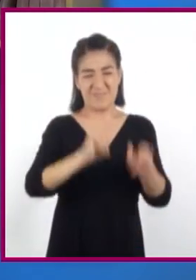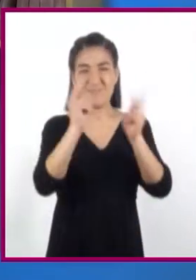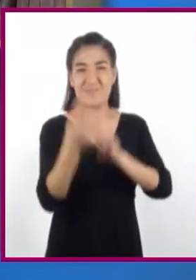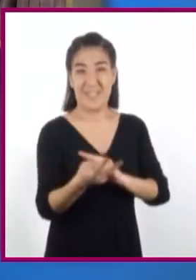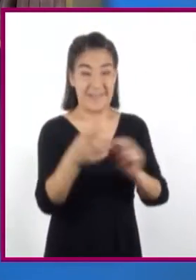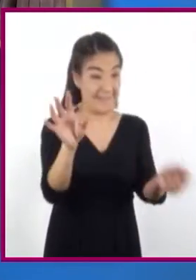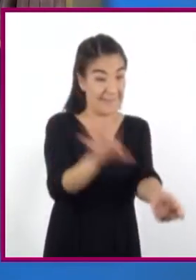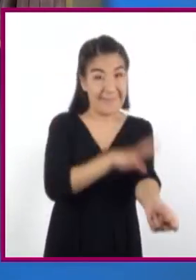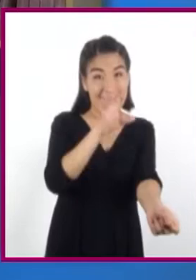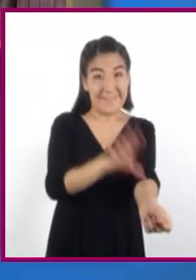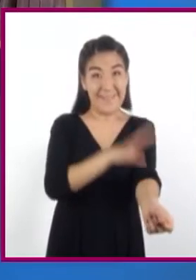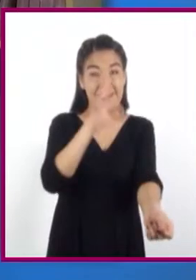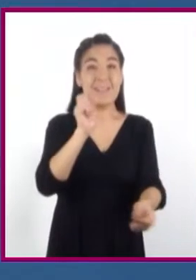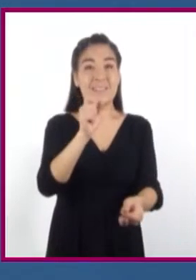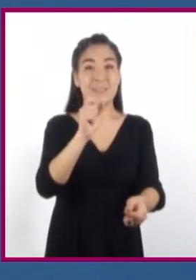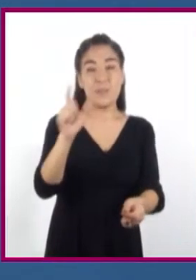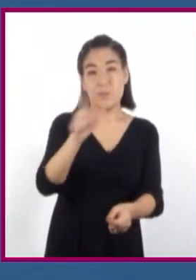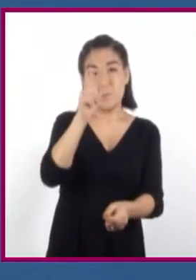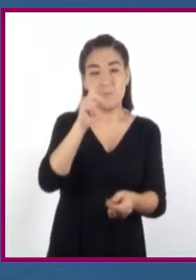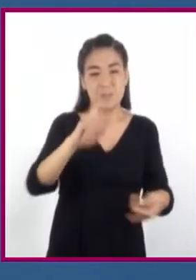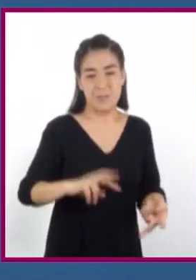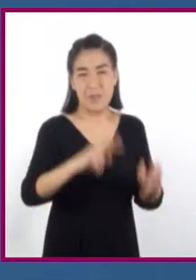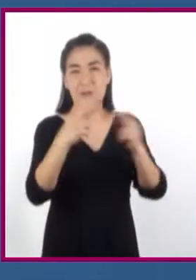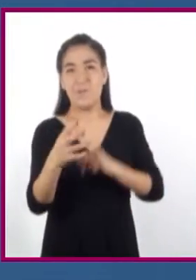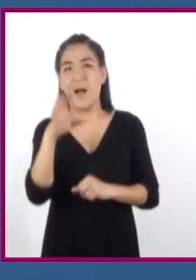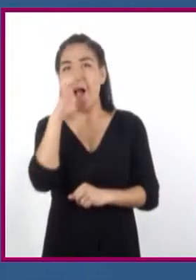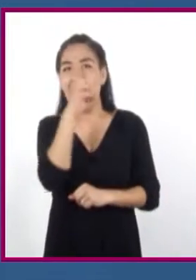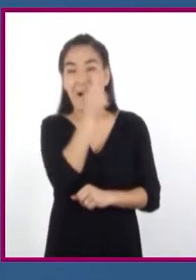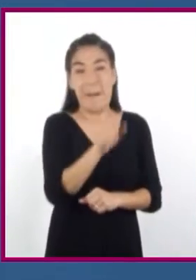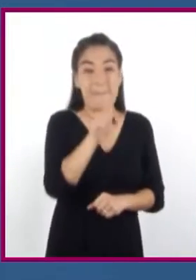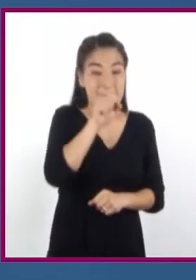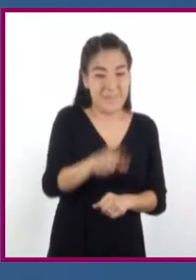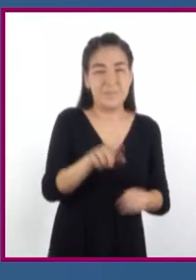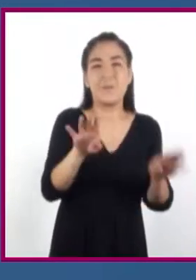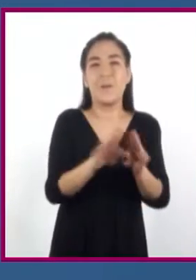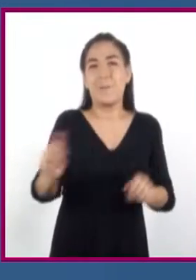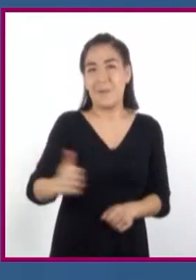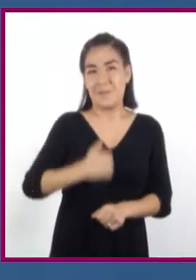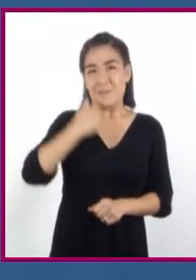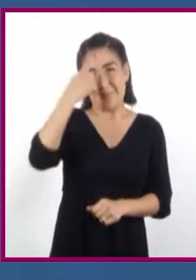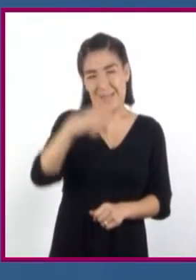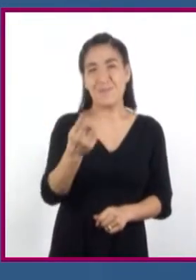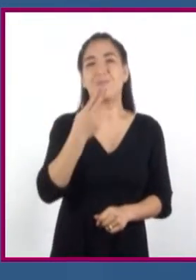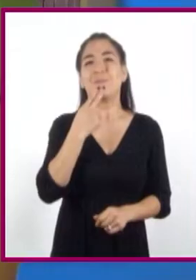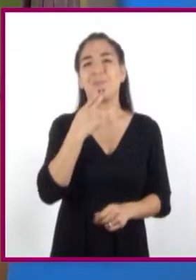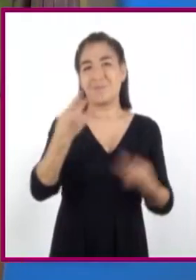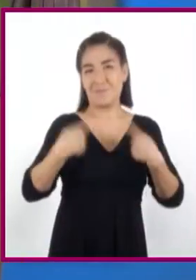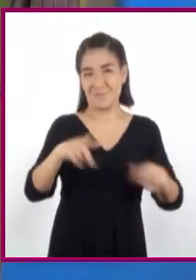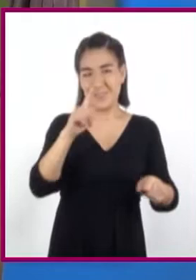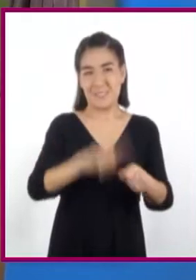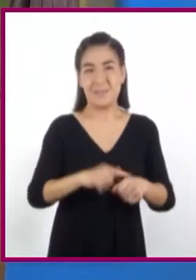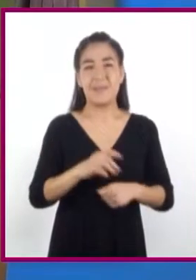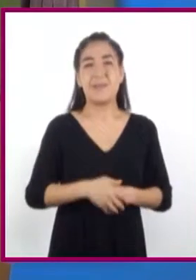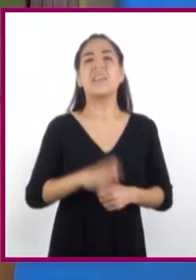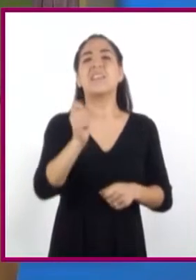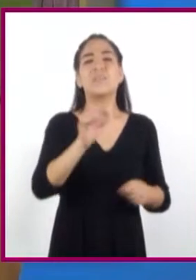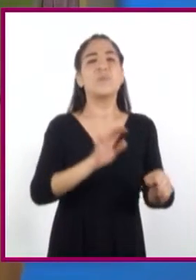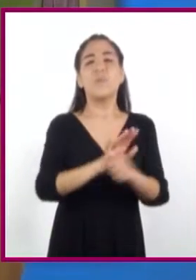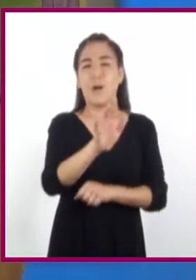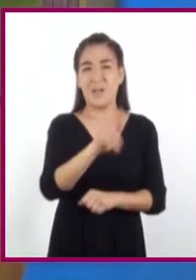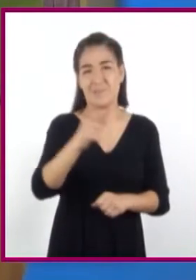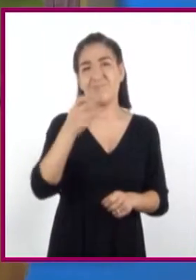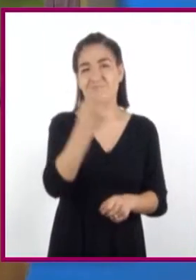energía eléctrica en energía calorífica, misma que aprovechamos para nuestro uso personal. El fenómeno que